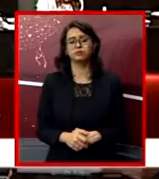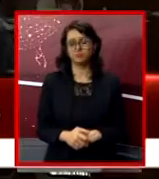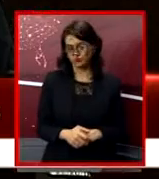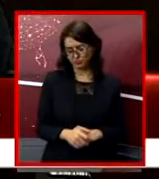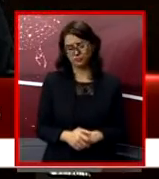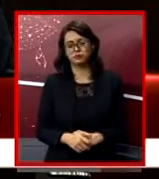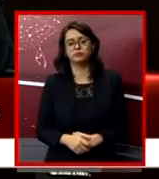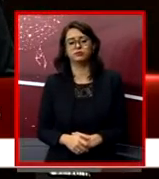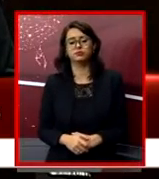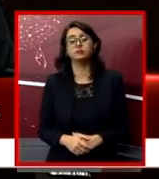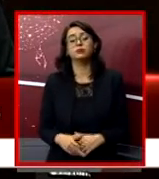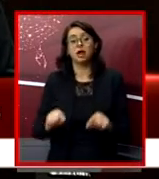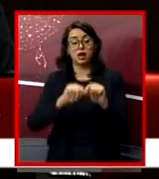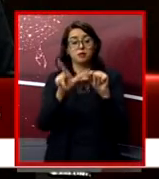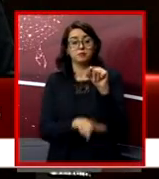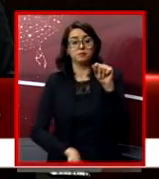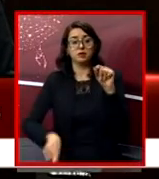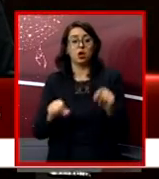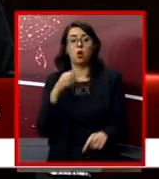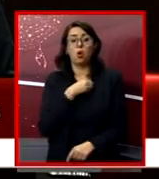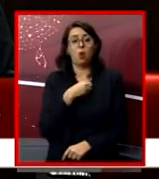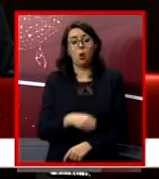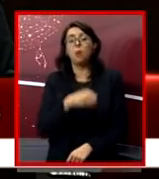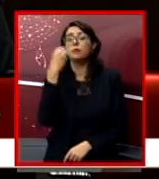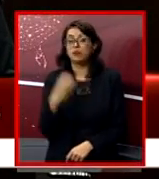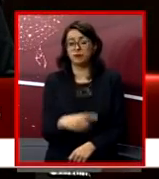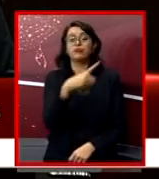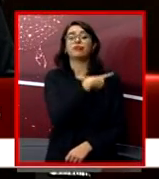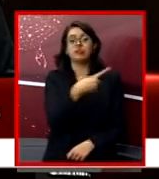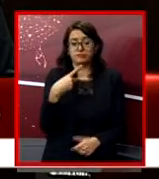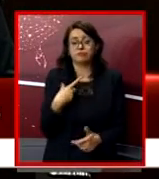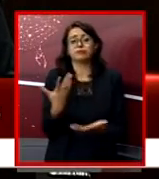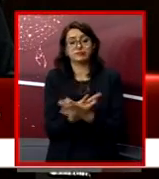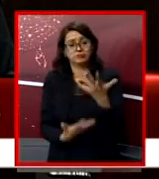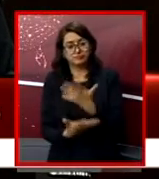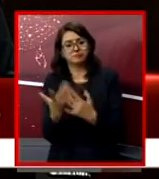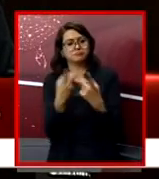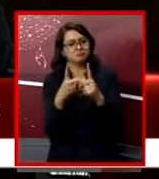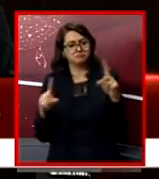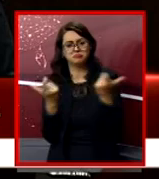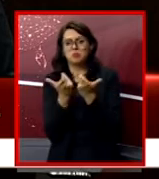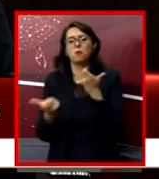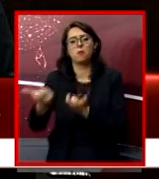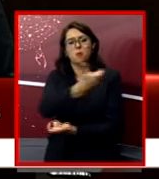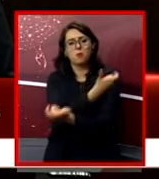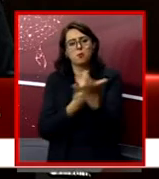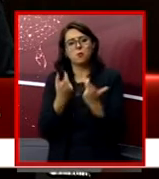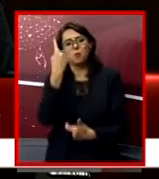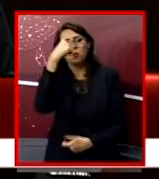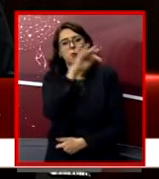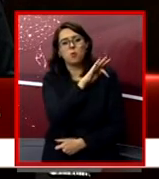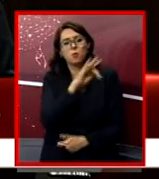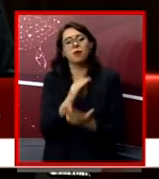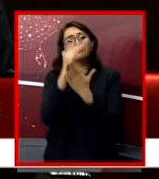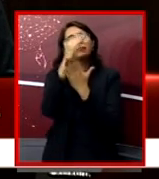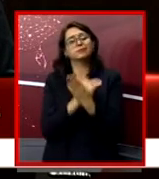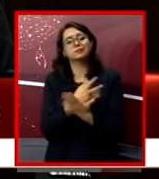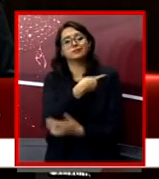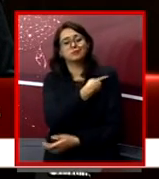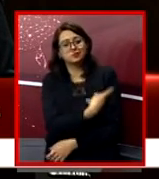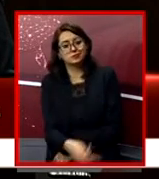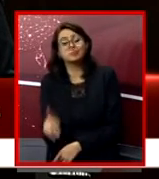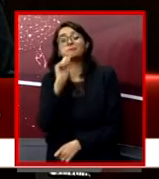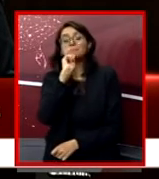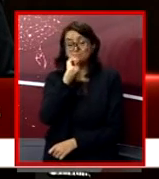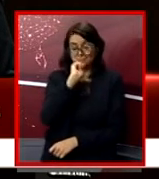México está obligado a generar el desarrollo económico necesario para reducir la pobreza y que